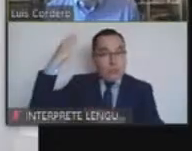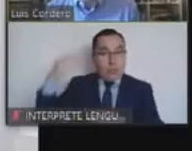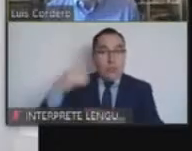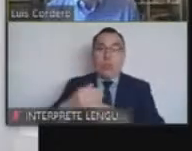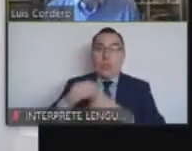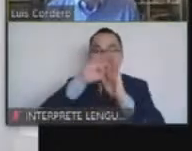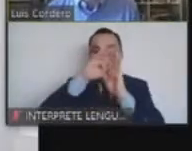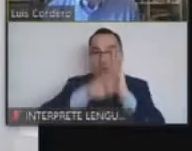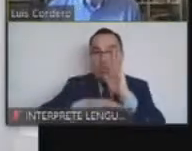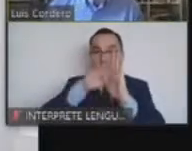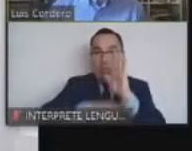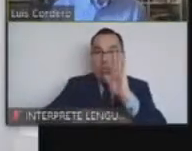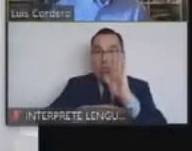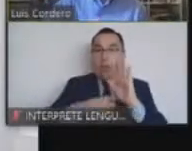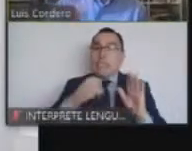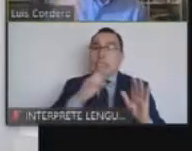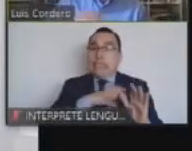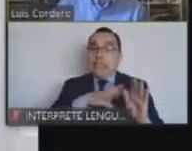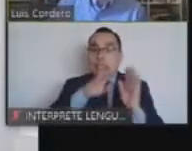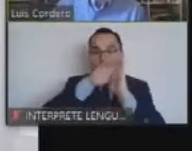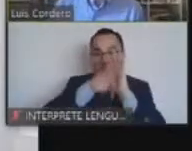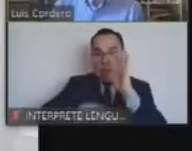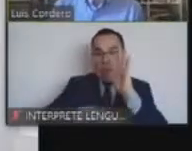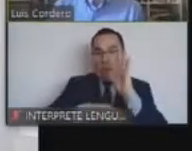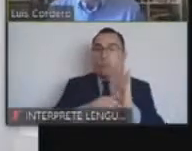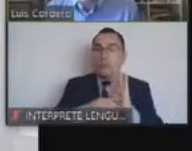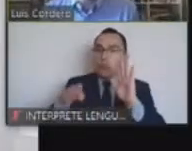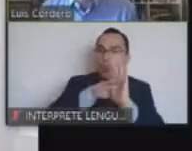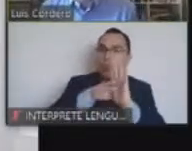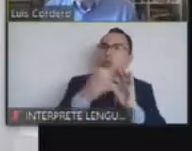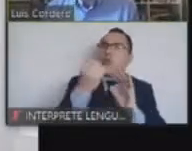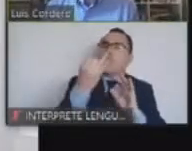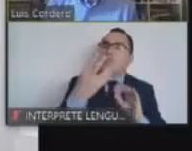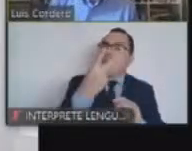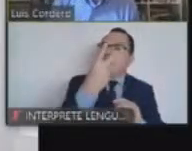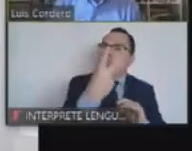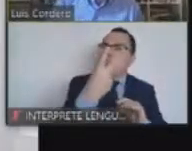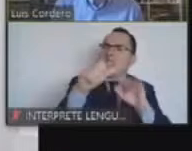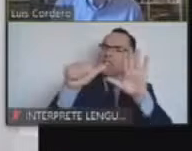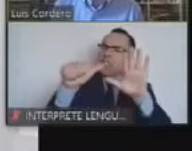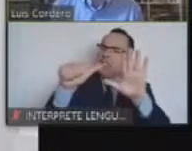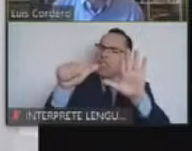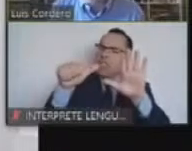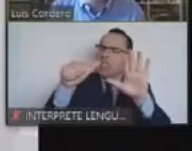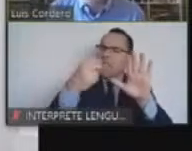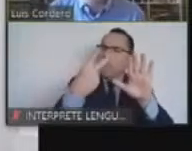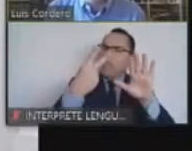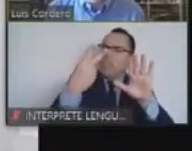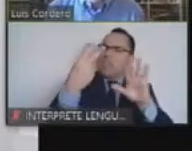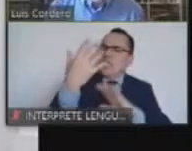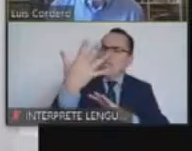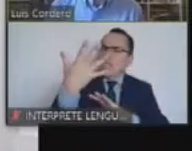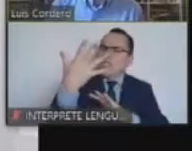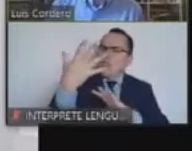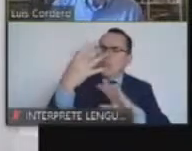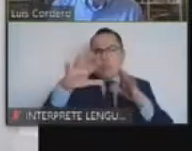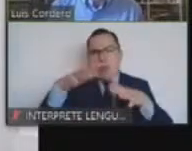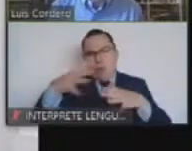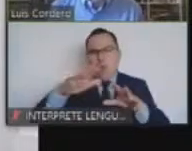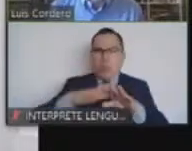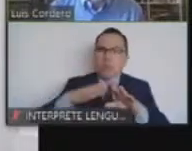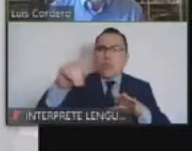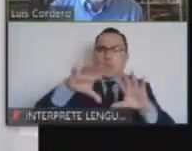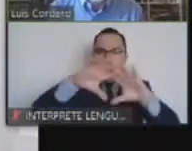bajó un puesto en el ranking, pero más o menos se mueve en el orden del lugar 25, el lugar 26 del ranking